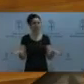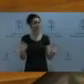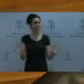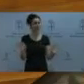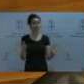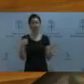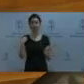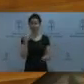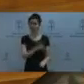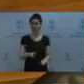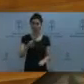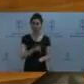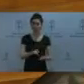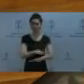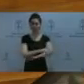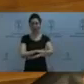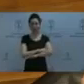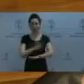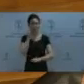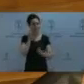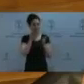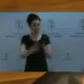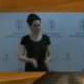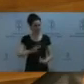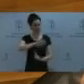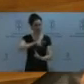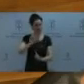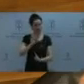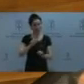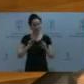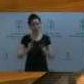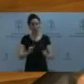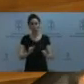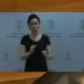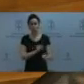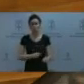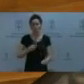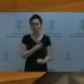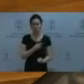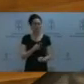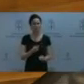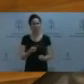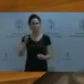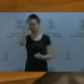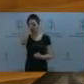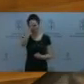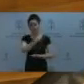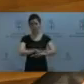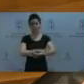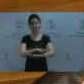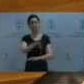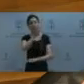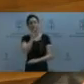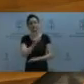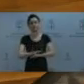Medio Ambiente o el comisario, sino el planteamiento del Gobierno que entendía que era el del ministro de Industria. Usted me